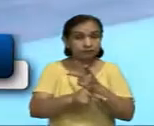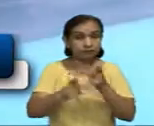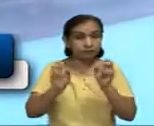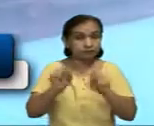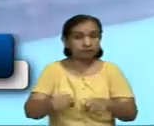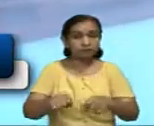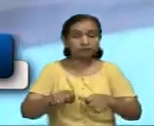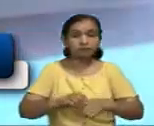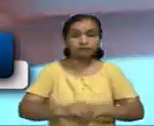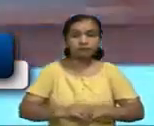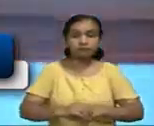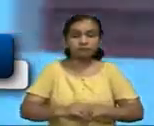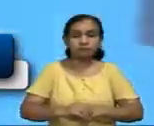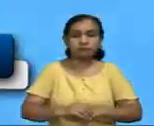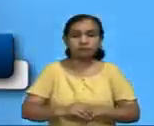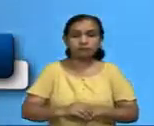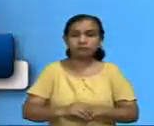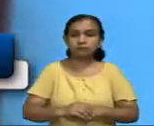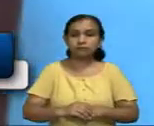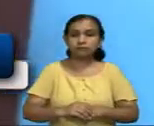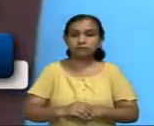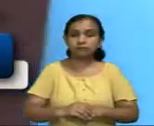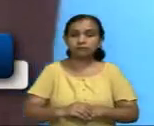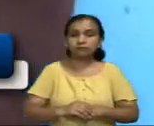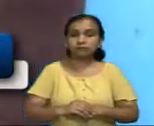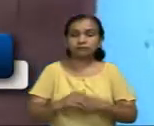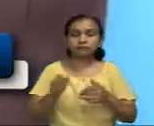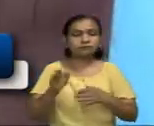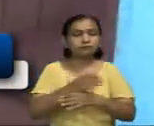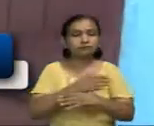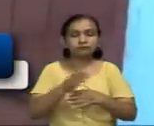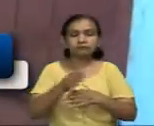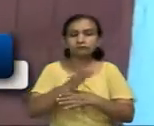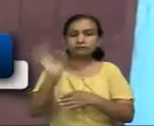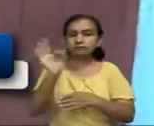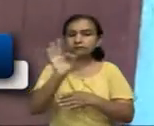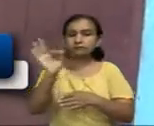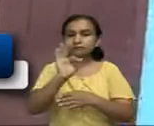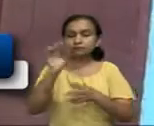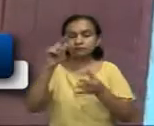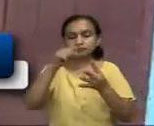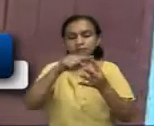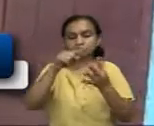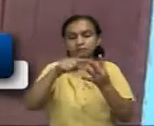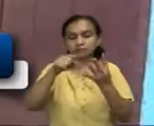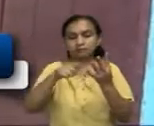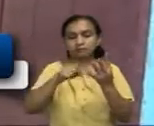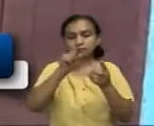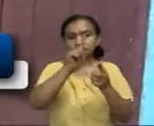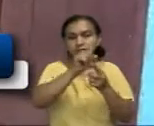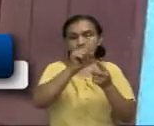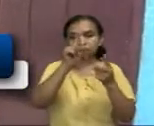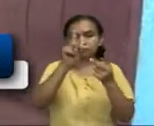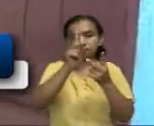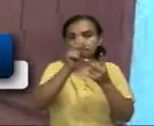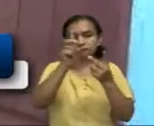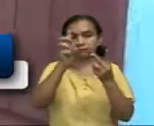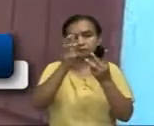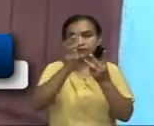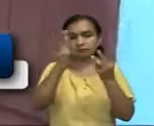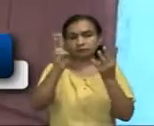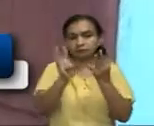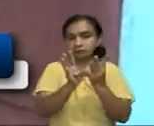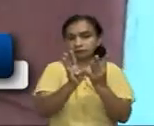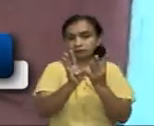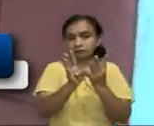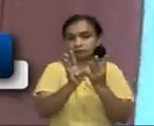hemorrágico. Normalmente es por el tipo de virus. El dengue tiene 4 virus, den 1, den 2, den 3, den 4. Normalmente